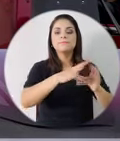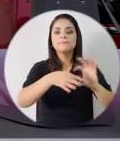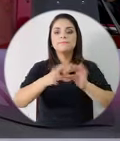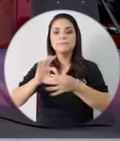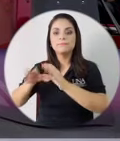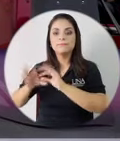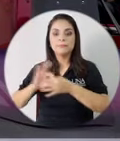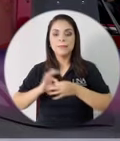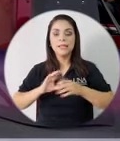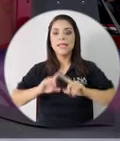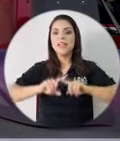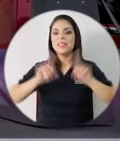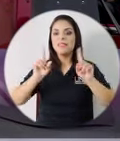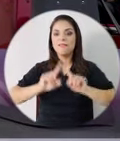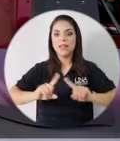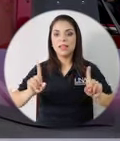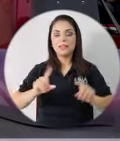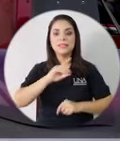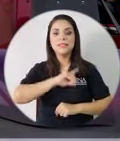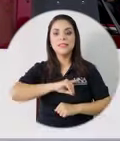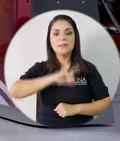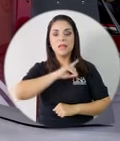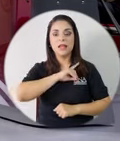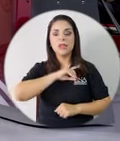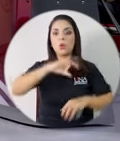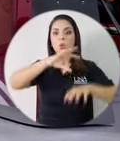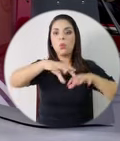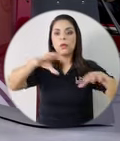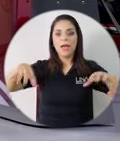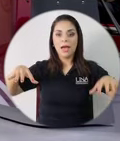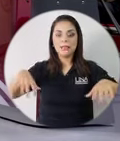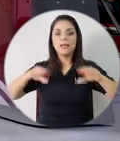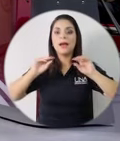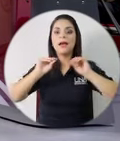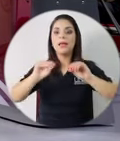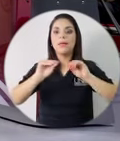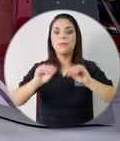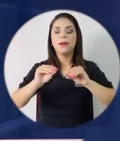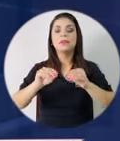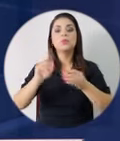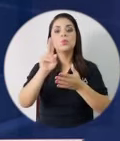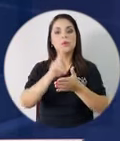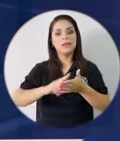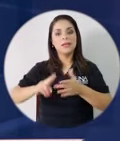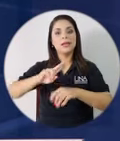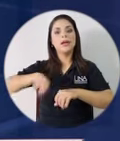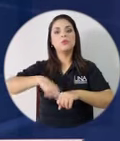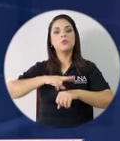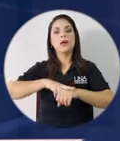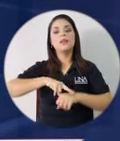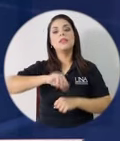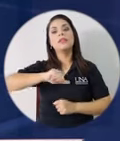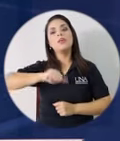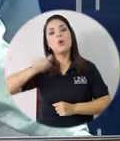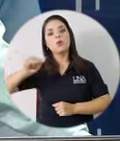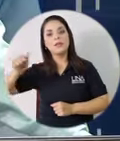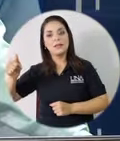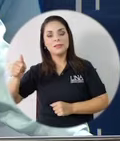hacer articulando las diferentes disciplinas y unidades académicas de la Universidad Nacional y de